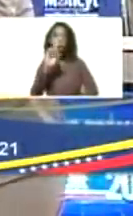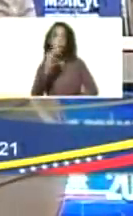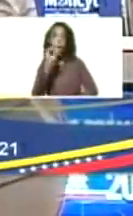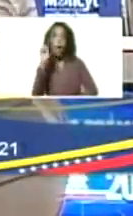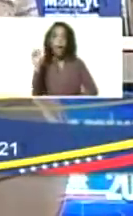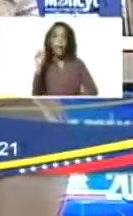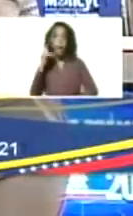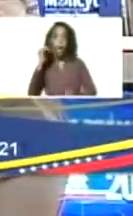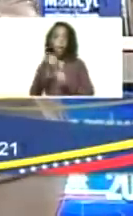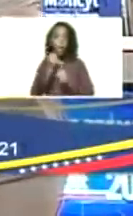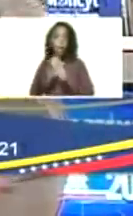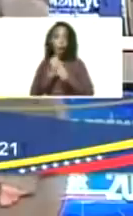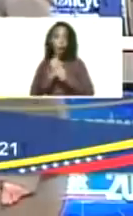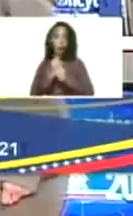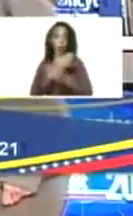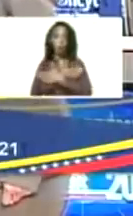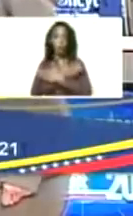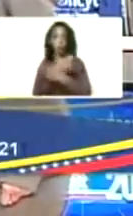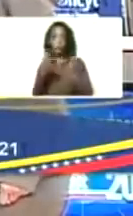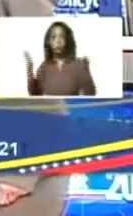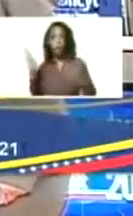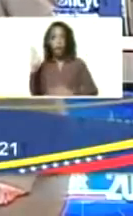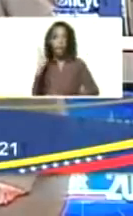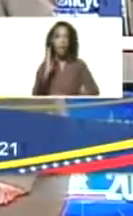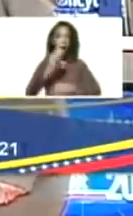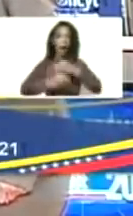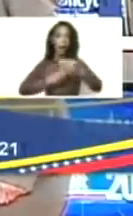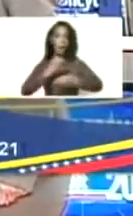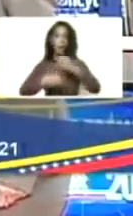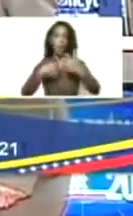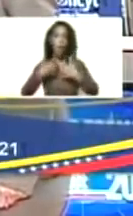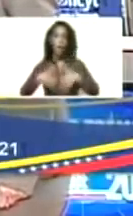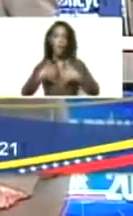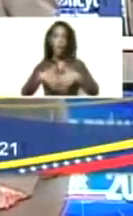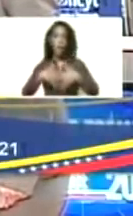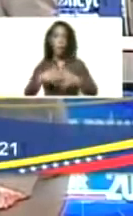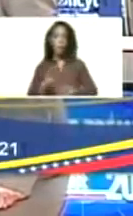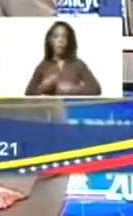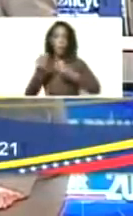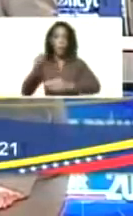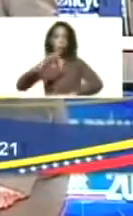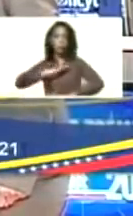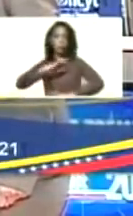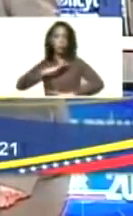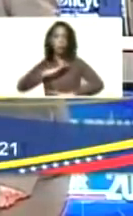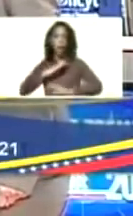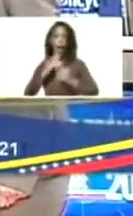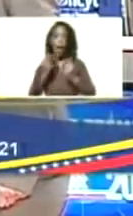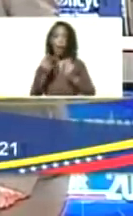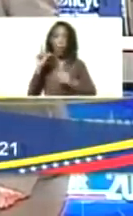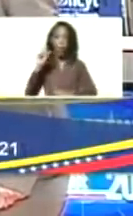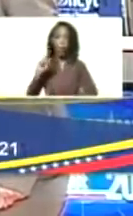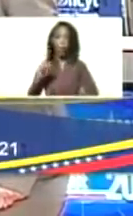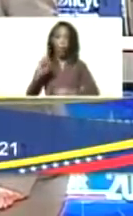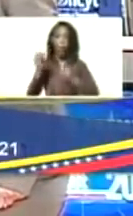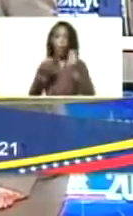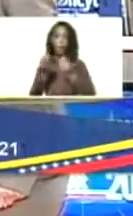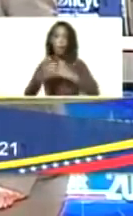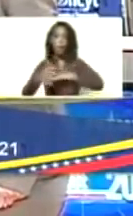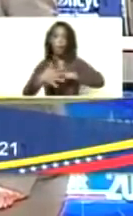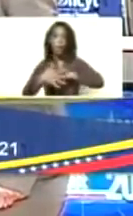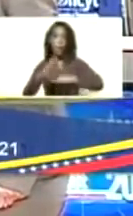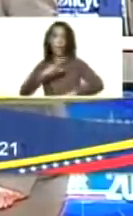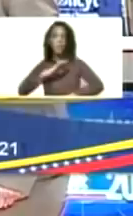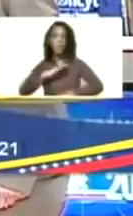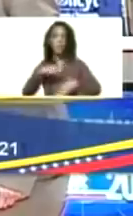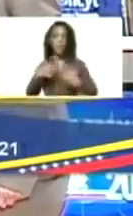el trabajo y disposición que viene realizando esta empresa para dar beneficios, tanto económicos como tecnológicos, en beneficio